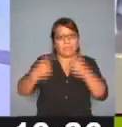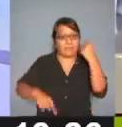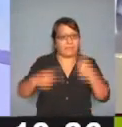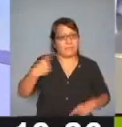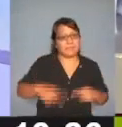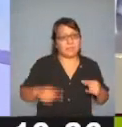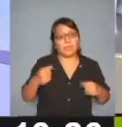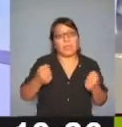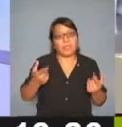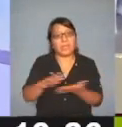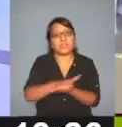y Buscar soluciones locales